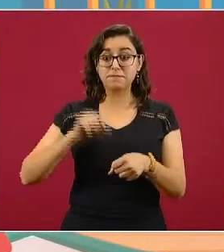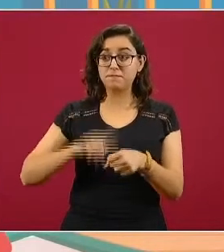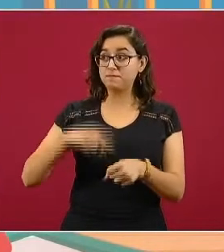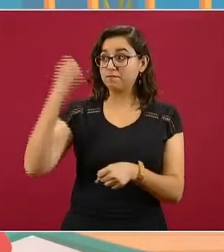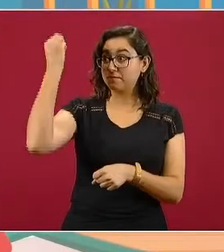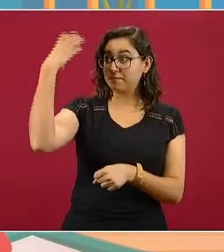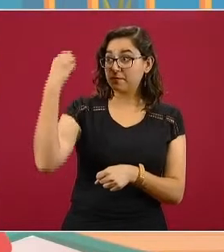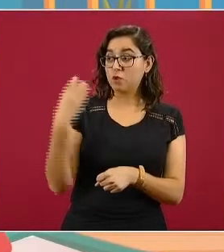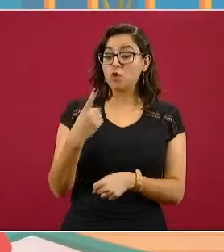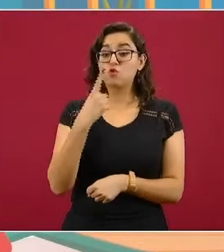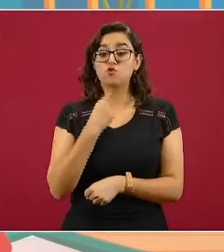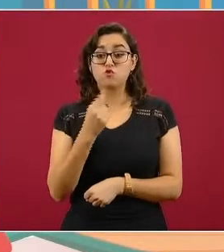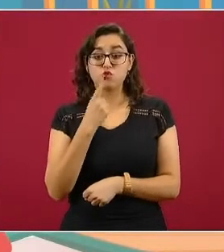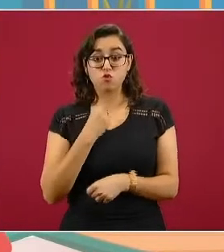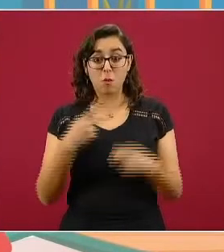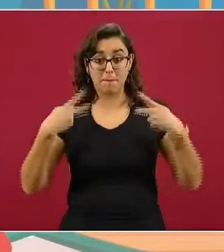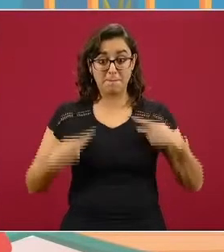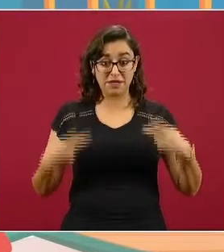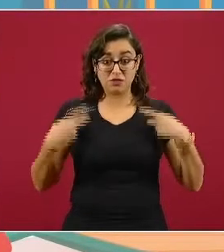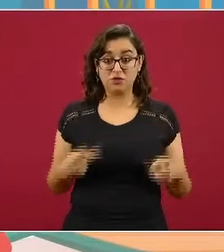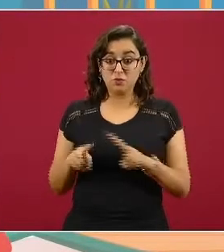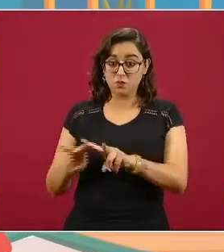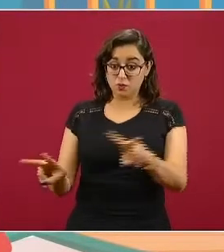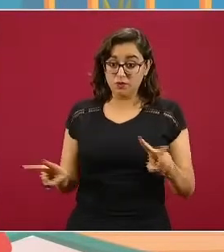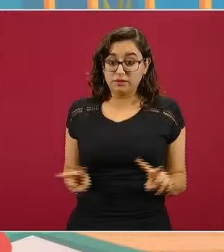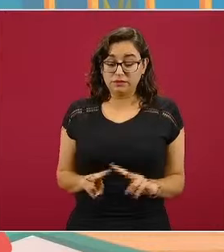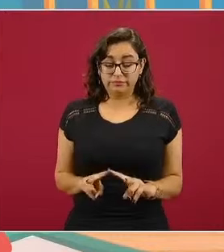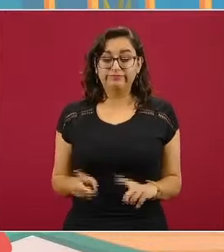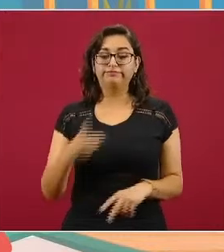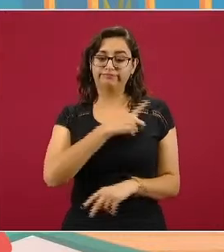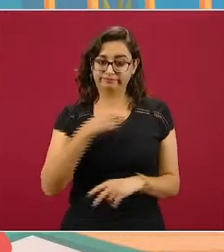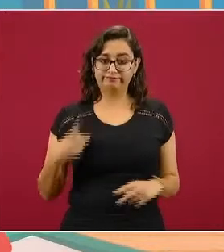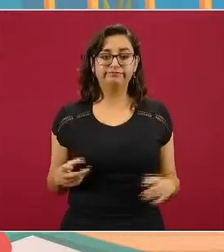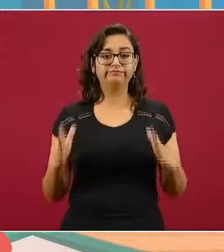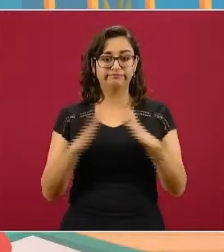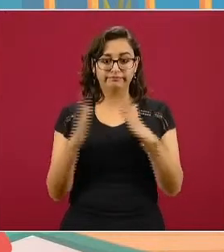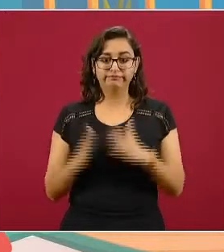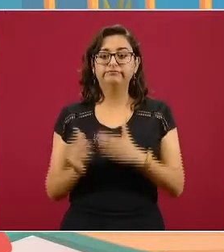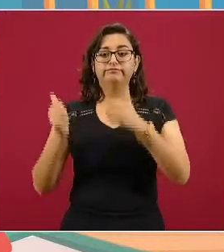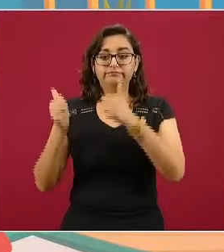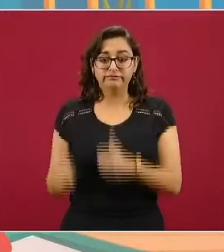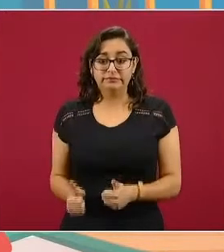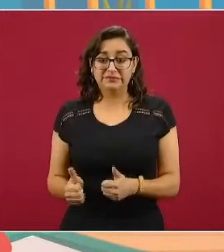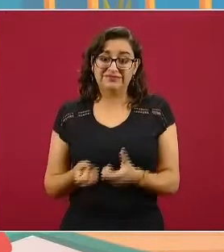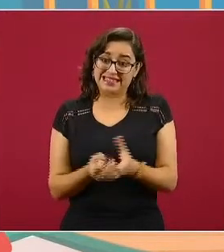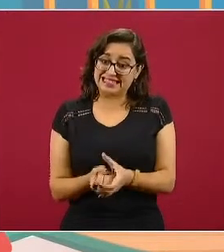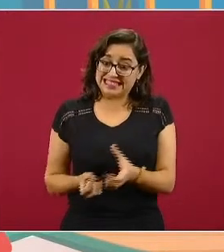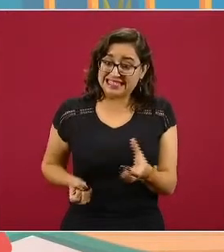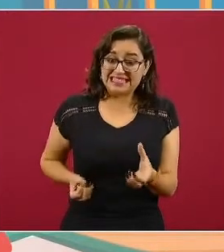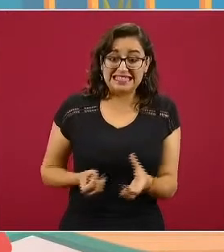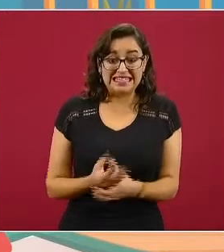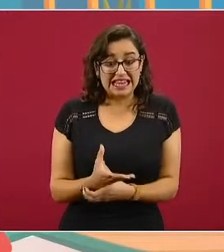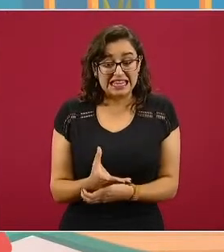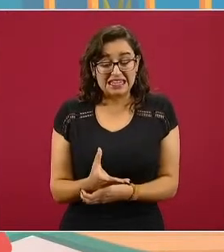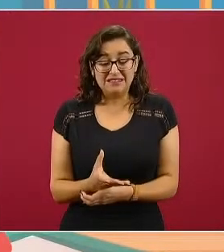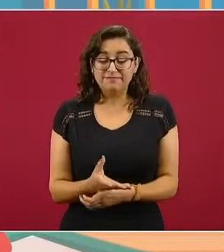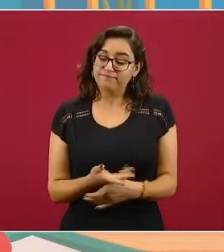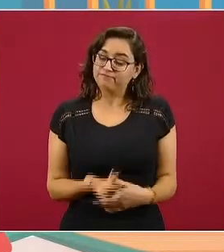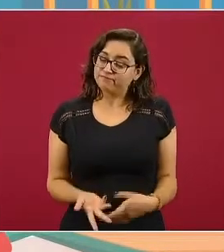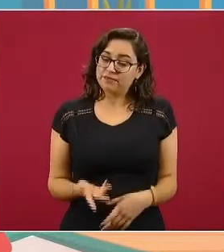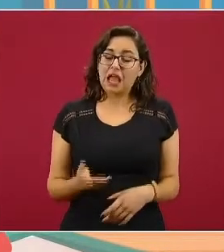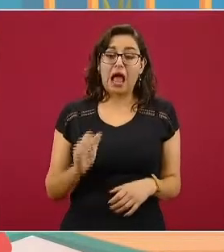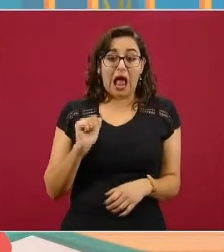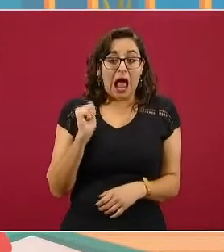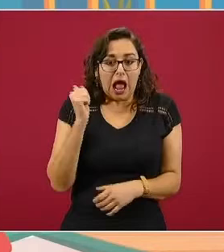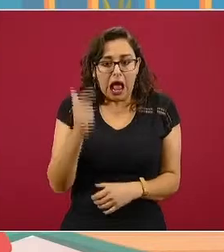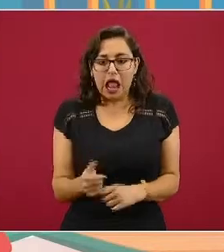con mayor riesgo de presentar un cuadro grave deben quedarse en casa. Si alguien tiene que salir de casa, que sea